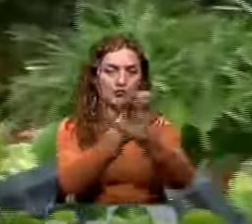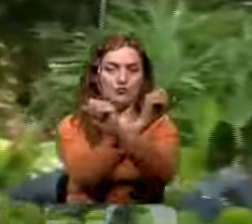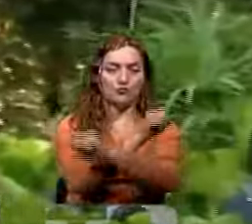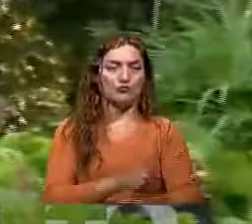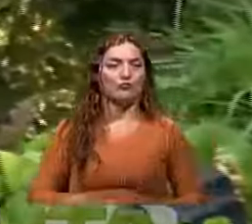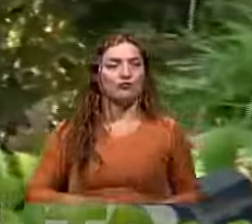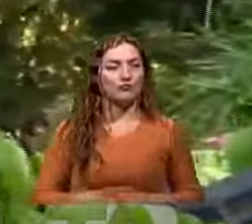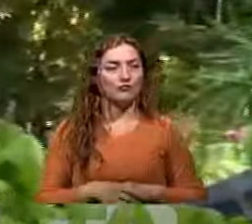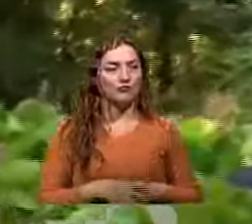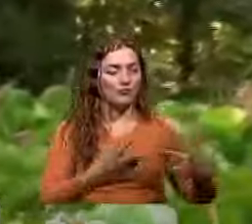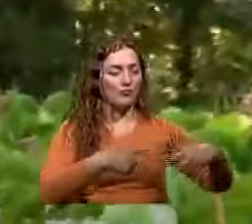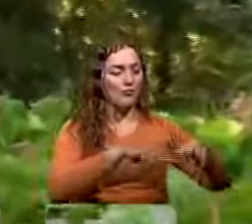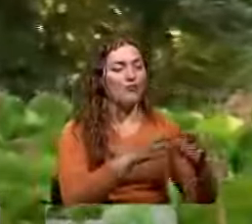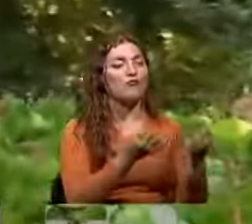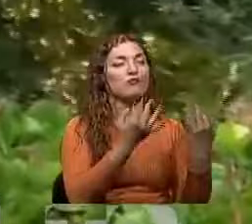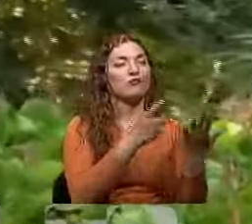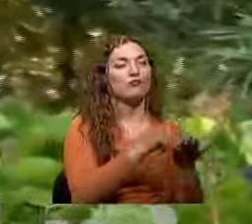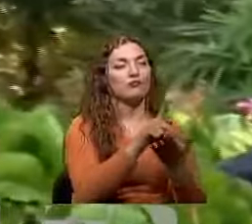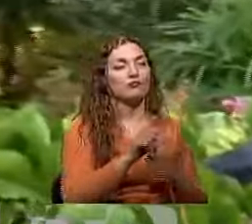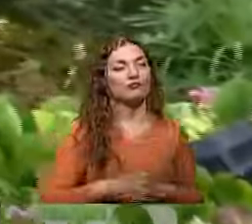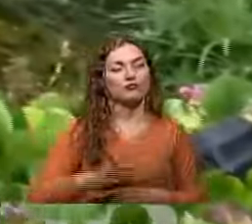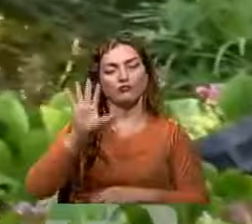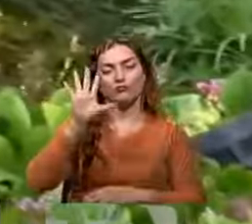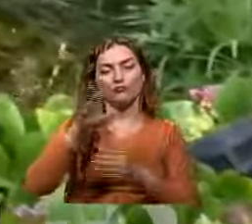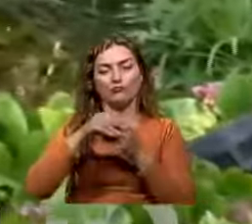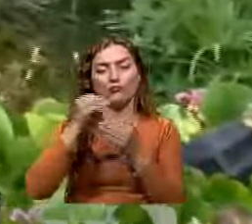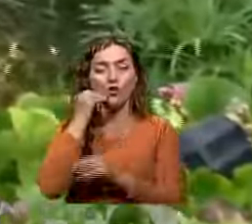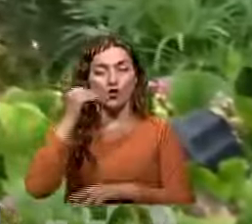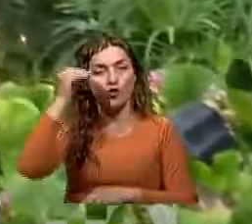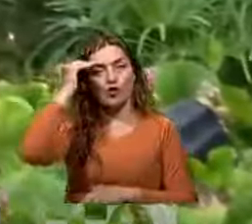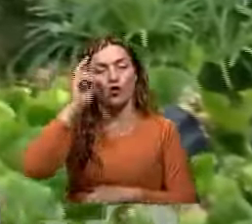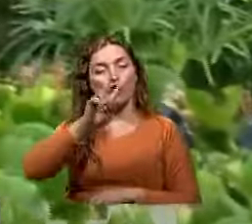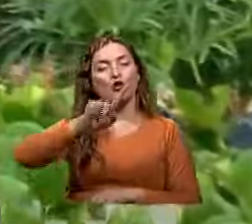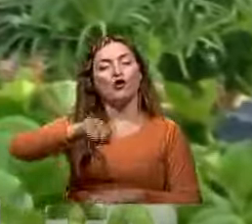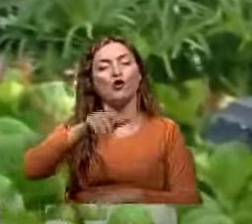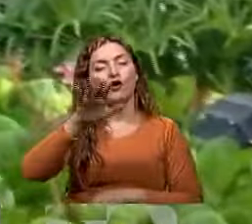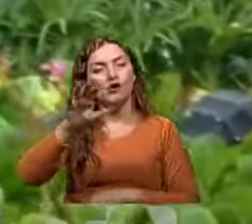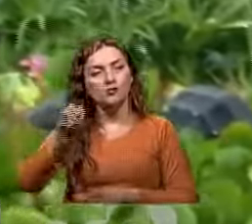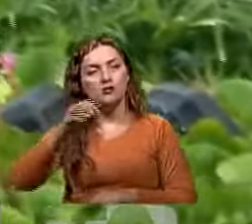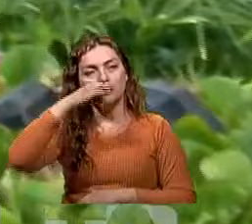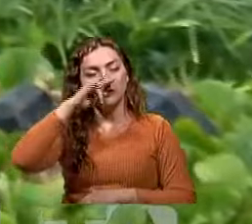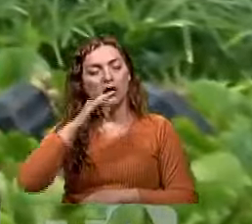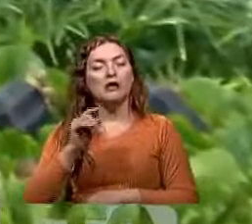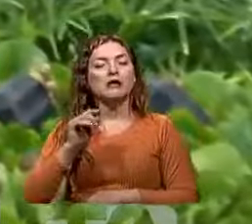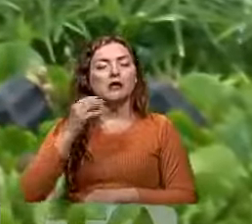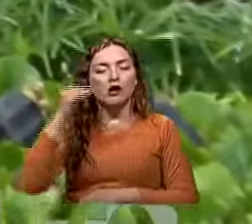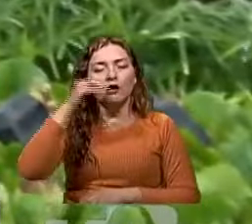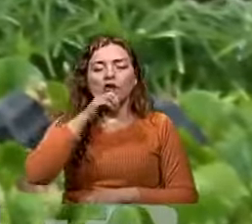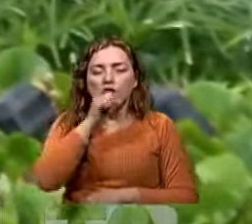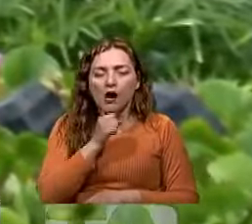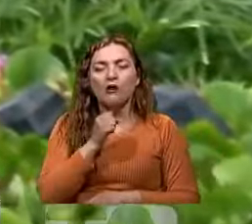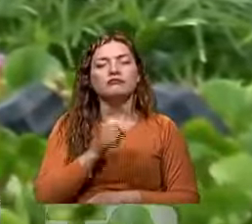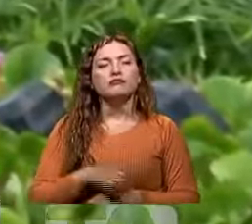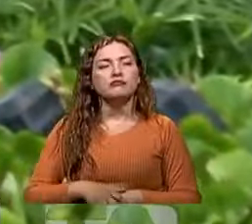noche. Hablemos de costo. El costo es de $5 para adultos, $2.50 para niños y tercera edad. Son